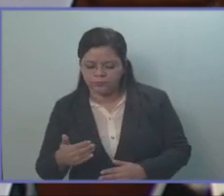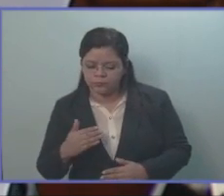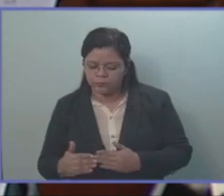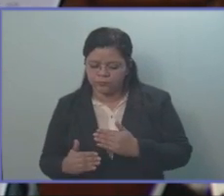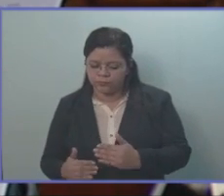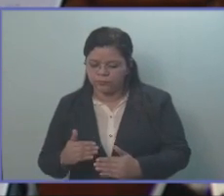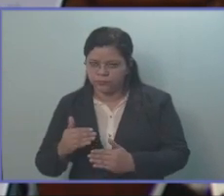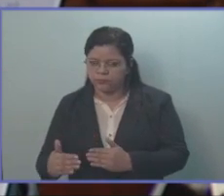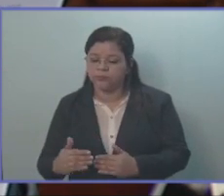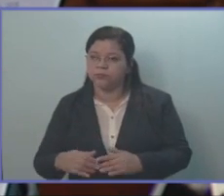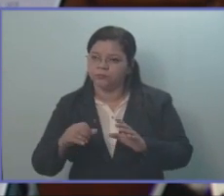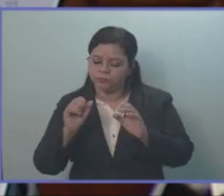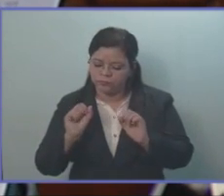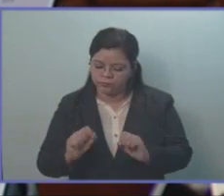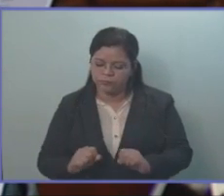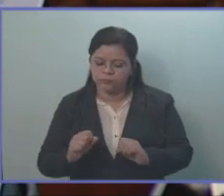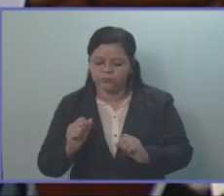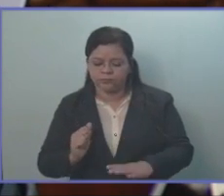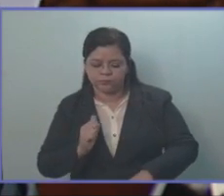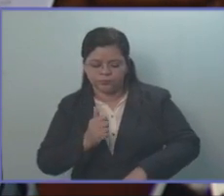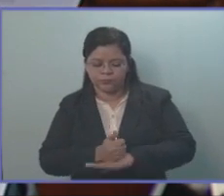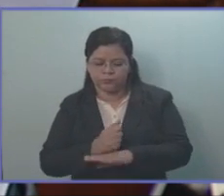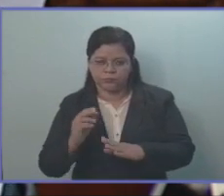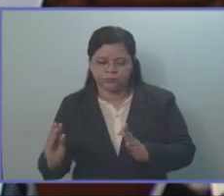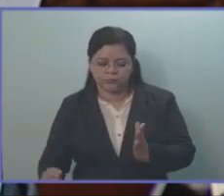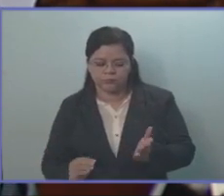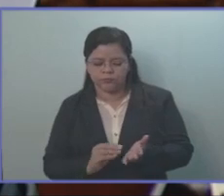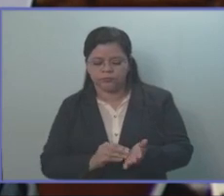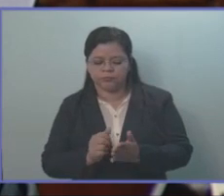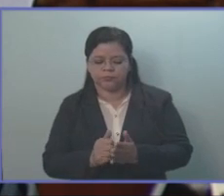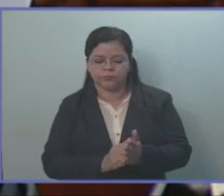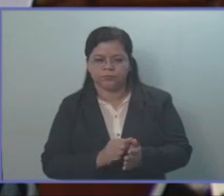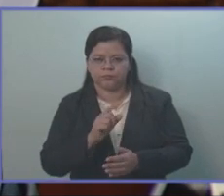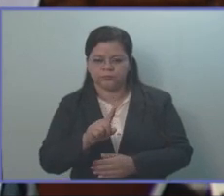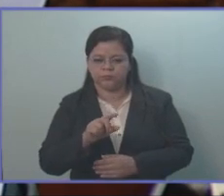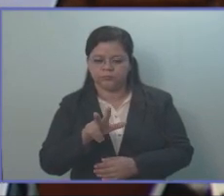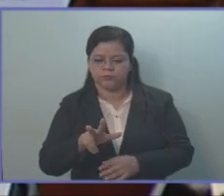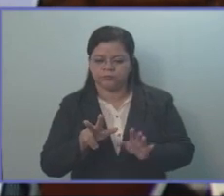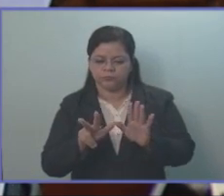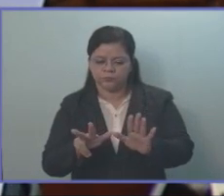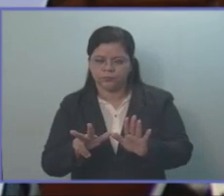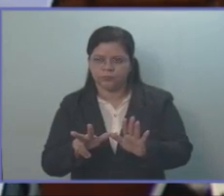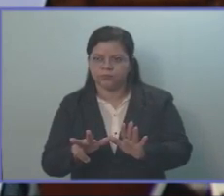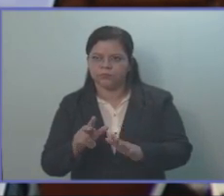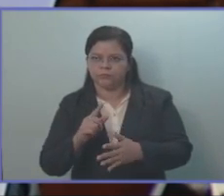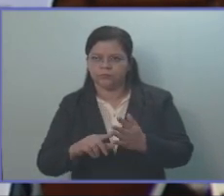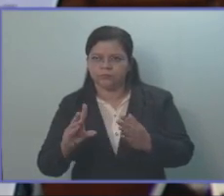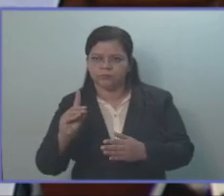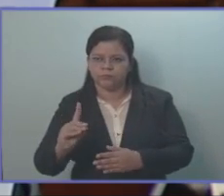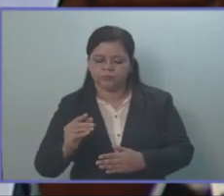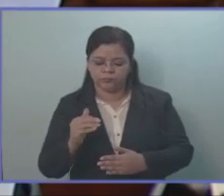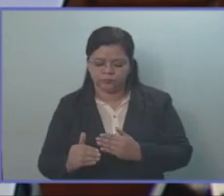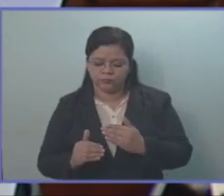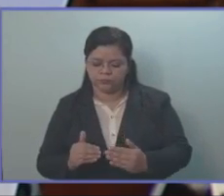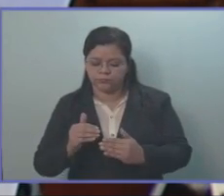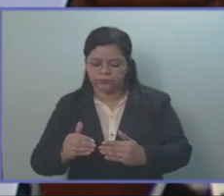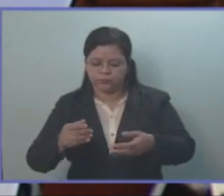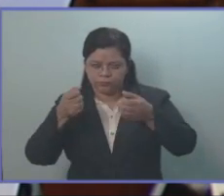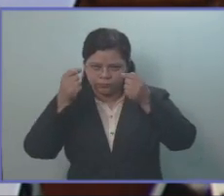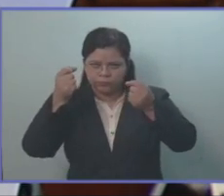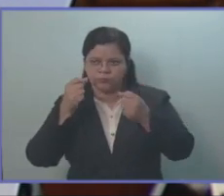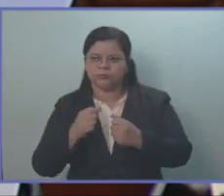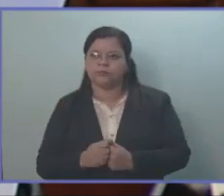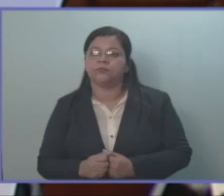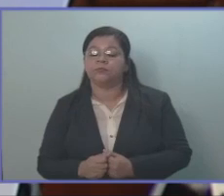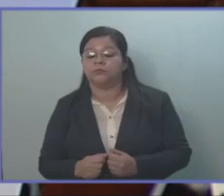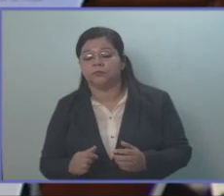procesal deberán ceñirse a lo establecido en el artículo 138 del Código Procesal Penal.